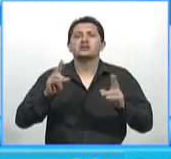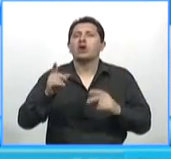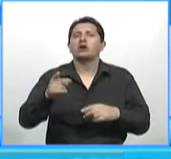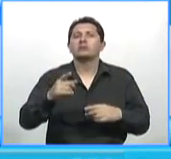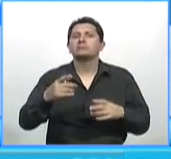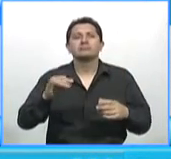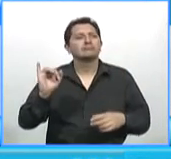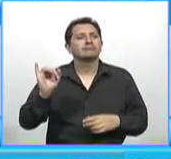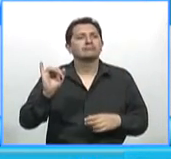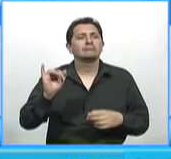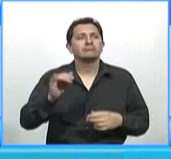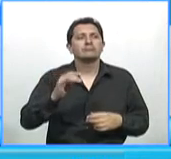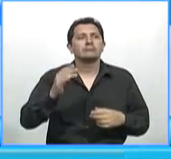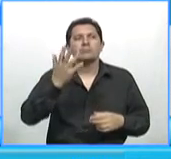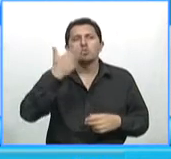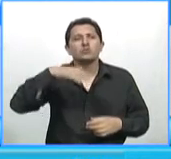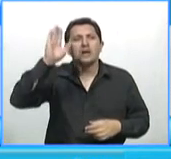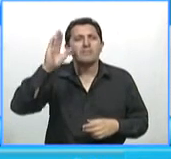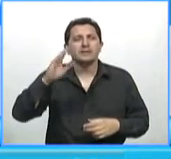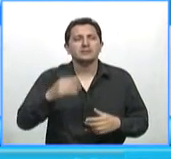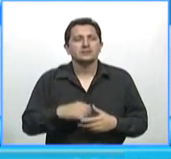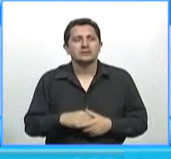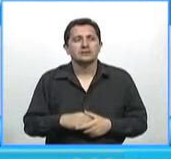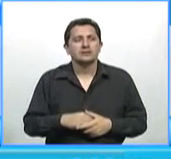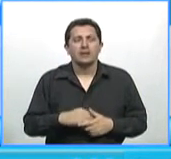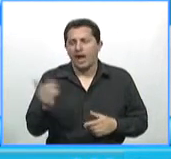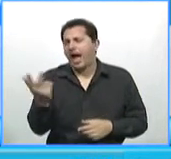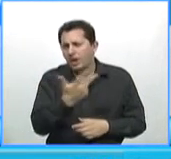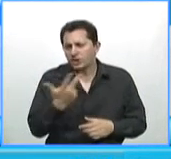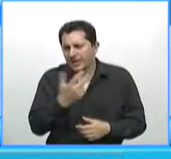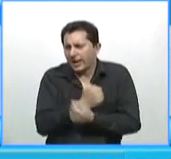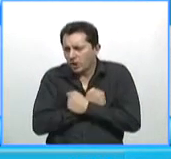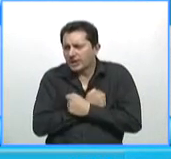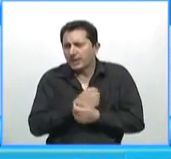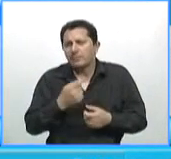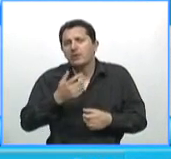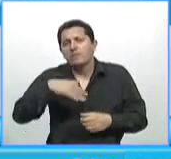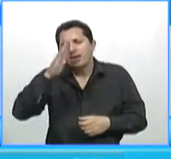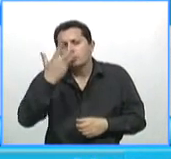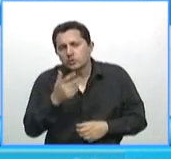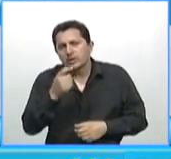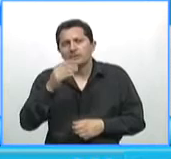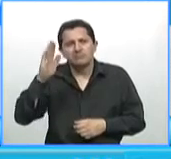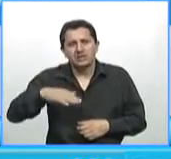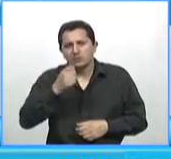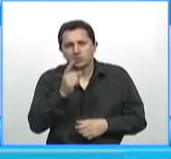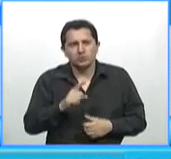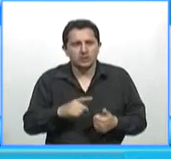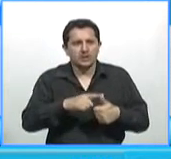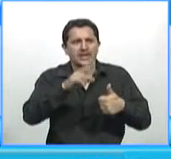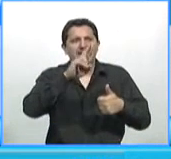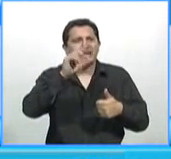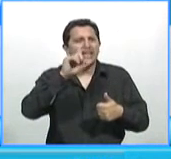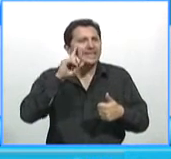por las leonas. De menor a mayor, obviamente a todos los querrás, pero del que menos te gusta al que más te gusta. Carlos el Chaparretegui